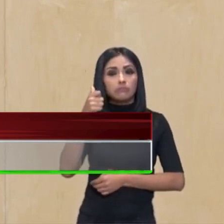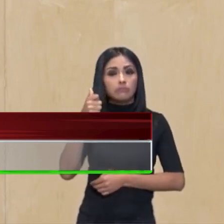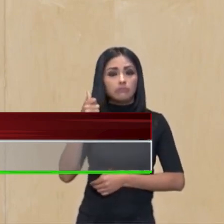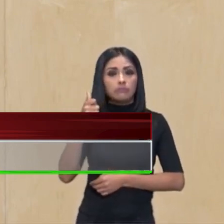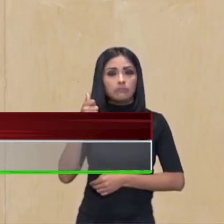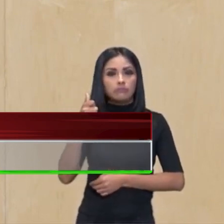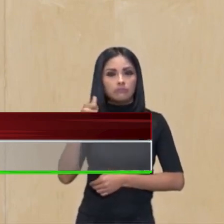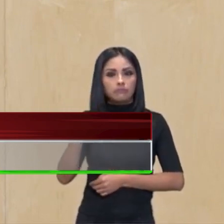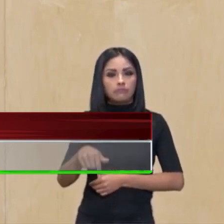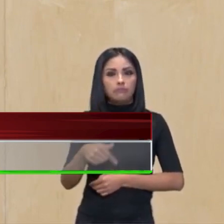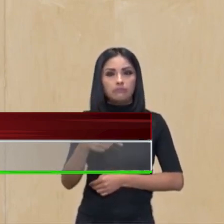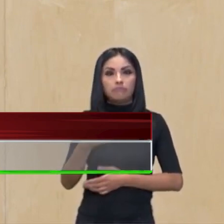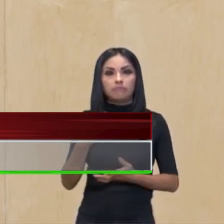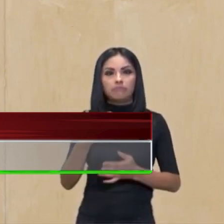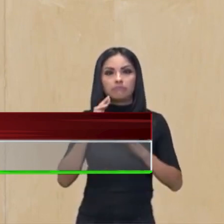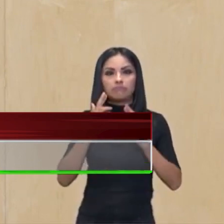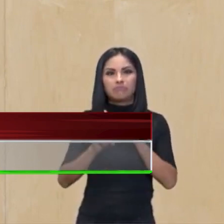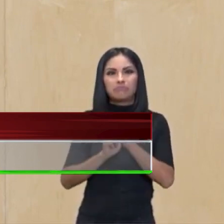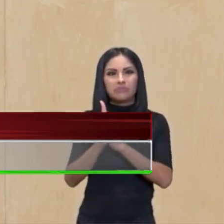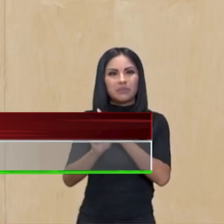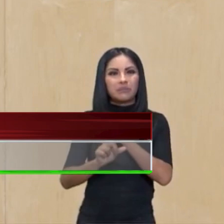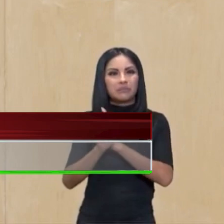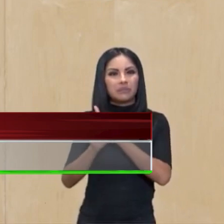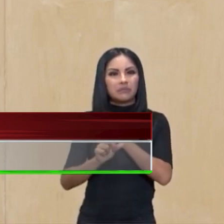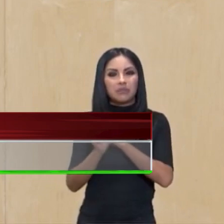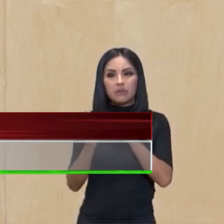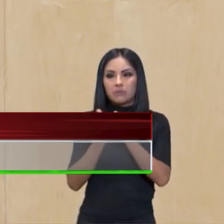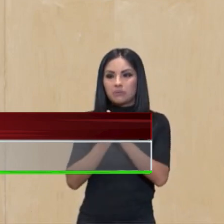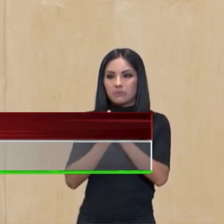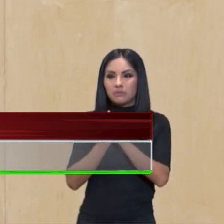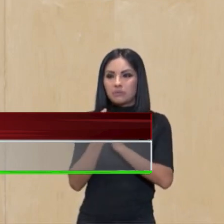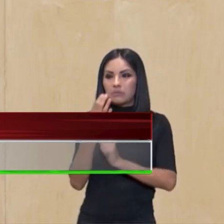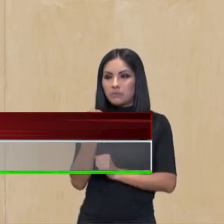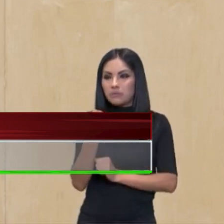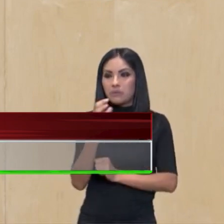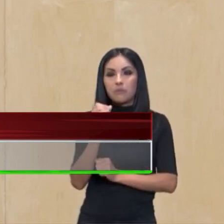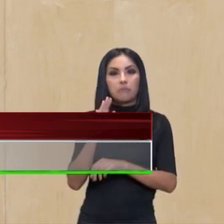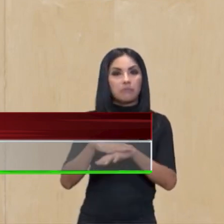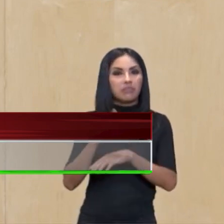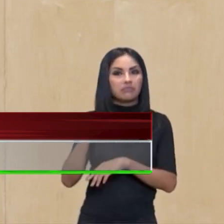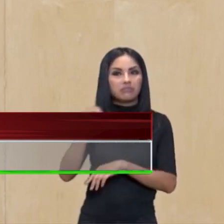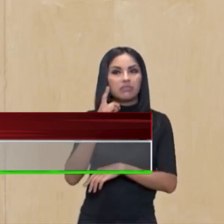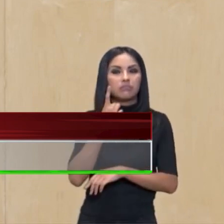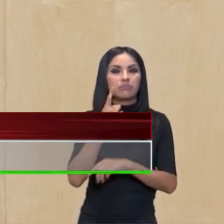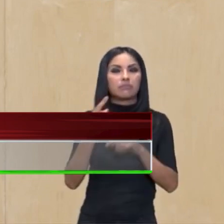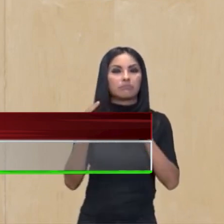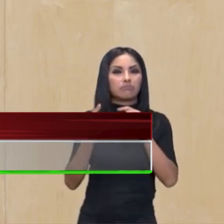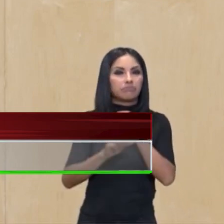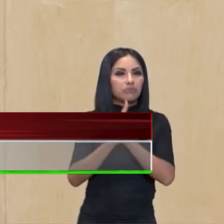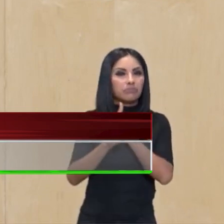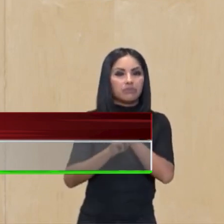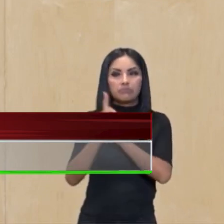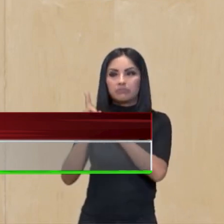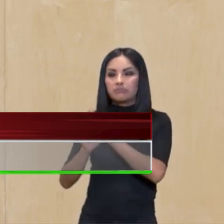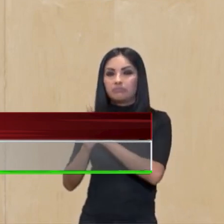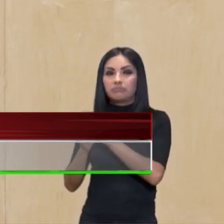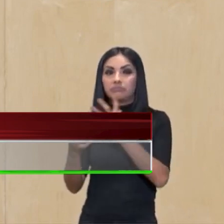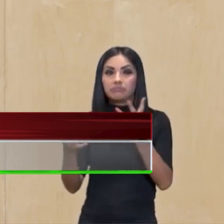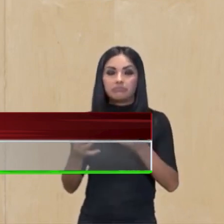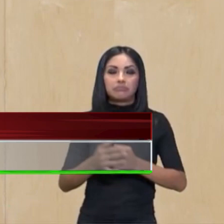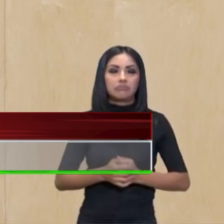en siete sesiones se tiene problemas con nueve o más diputados digo también eso hay que hacer el reconocimiento